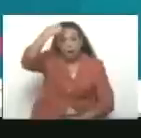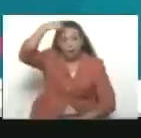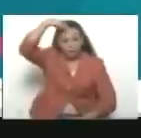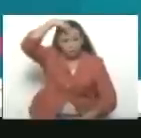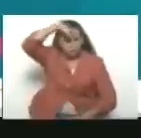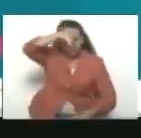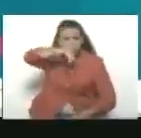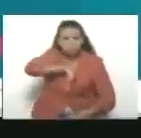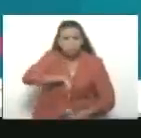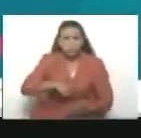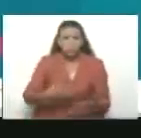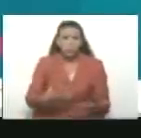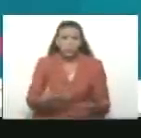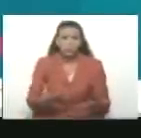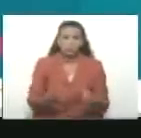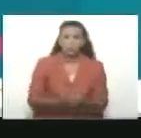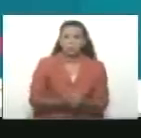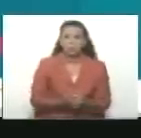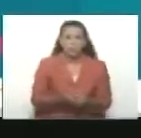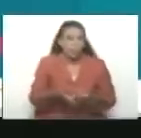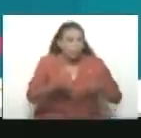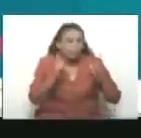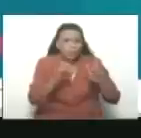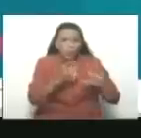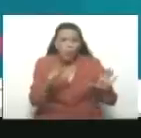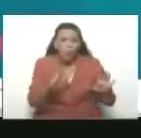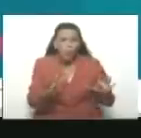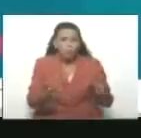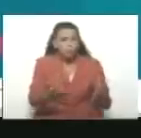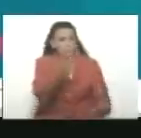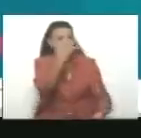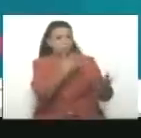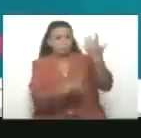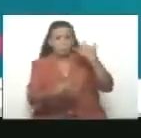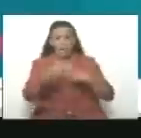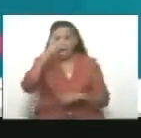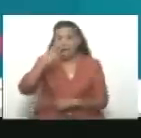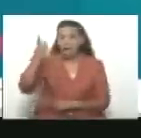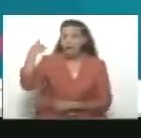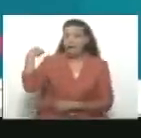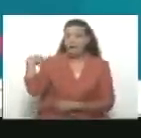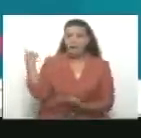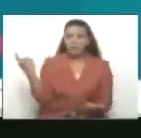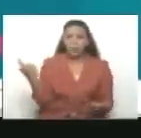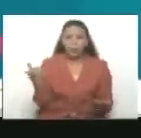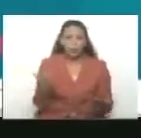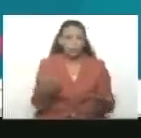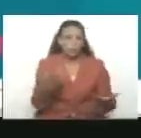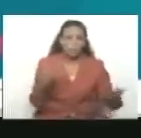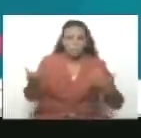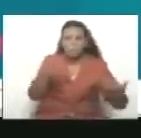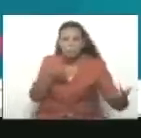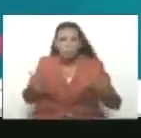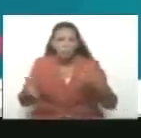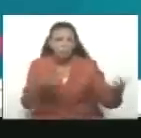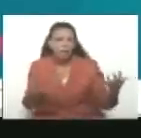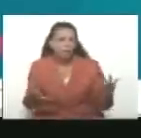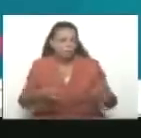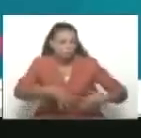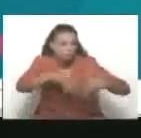polarización destructiva no permitamos que nos lleven a lo que fue el escenario de guerra de perros nombre